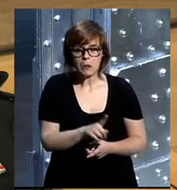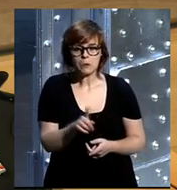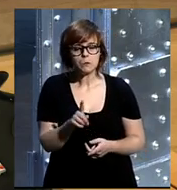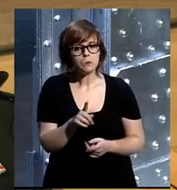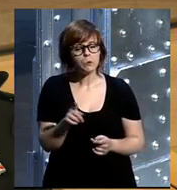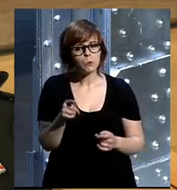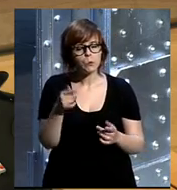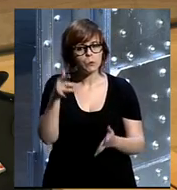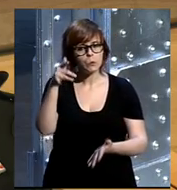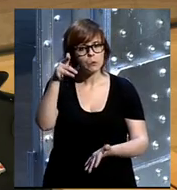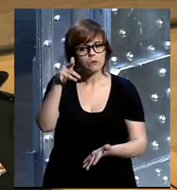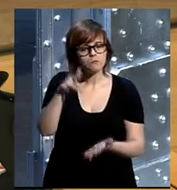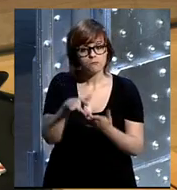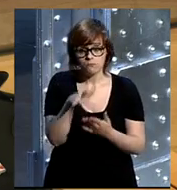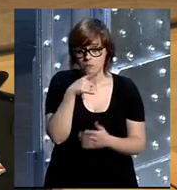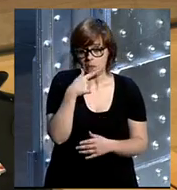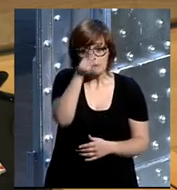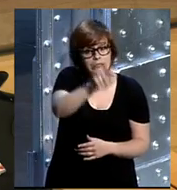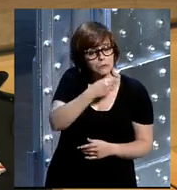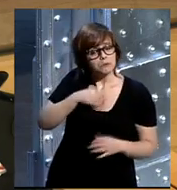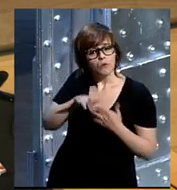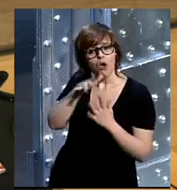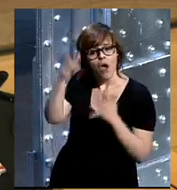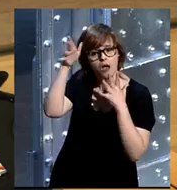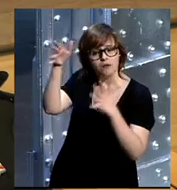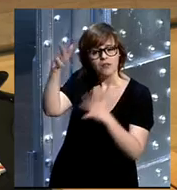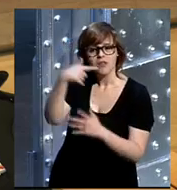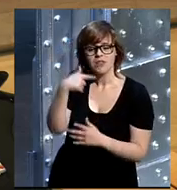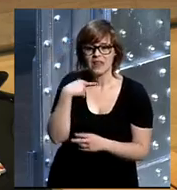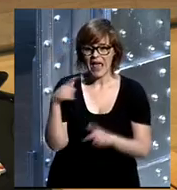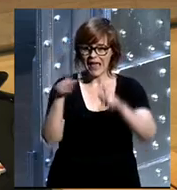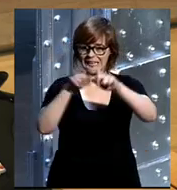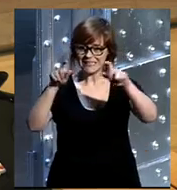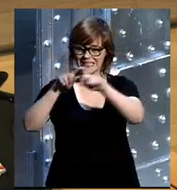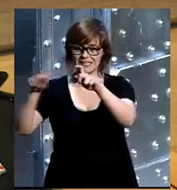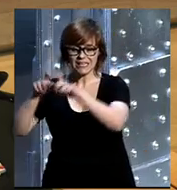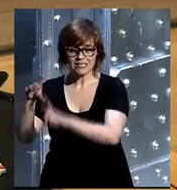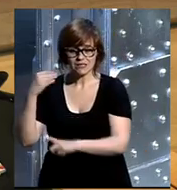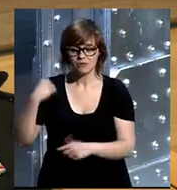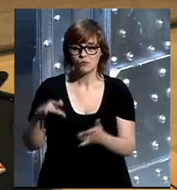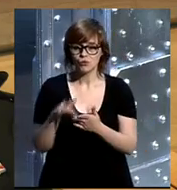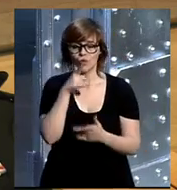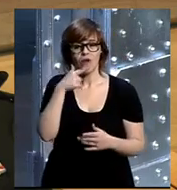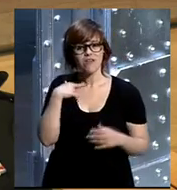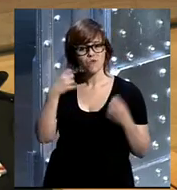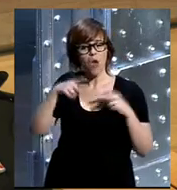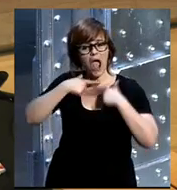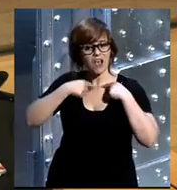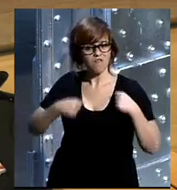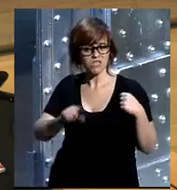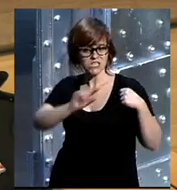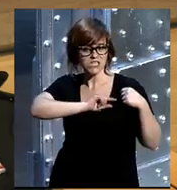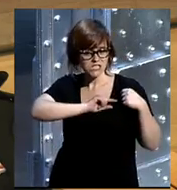que ha sugerido, por ejemplo, etiquetas como estas tan molestas que llevamos en las camisas